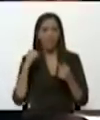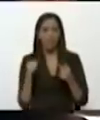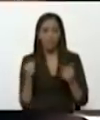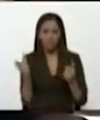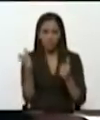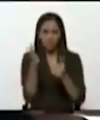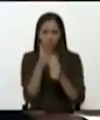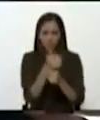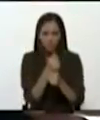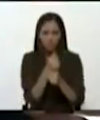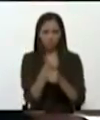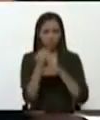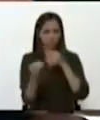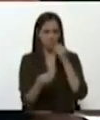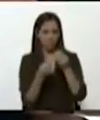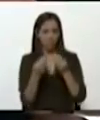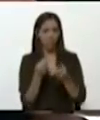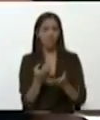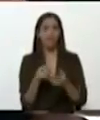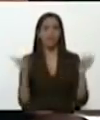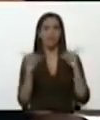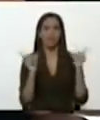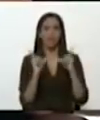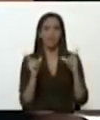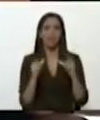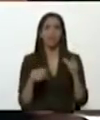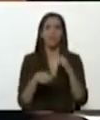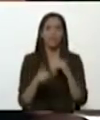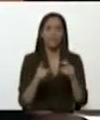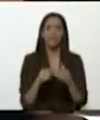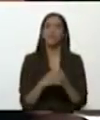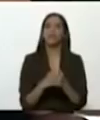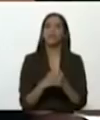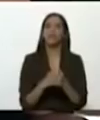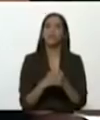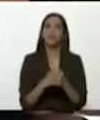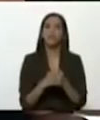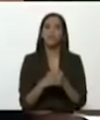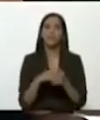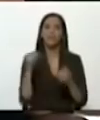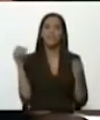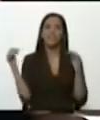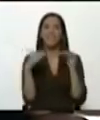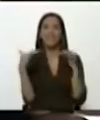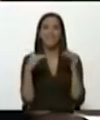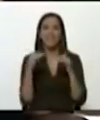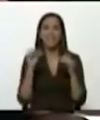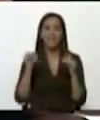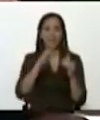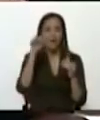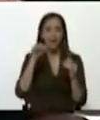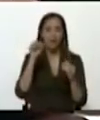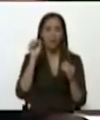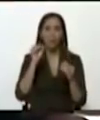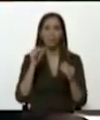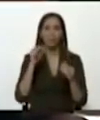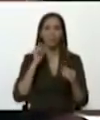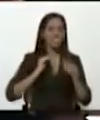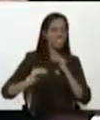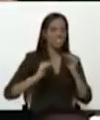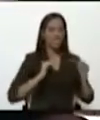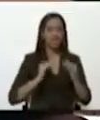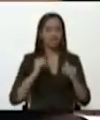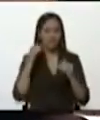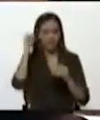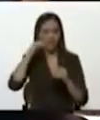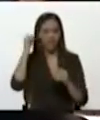descubriéndose, generándose en los medios. Miren, vayan a seguir una cuenta que es guerrilla.ninja, @guerrilla.ninja, que es la de este video. Vamos a ver